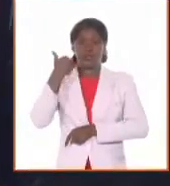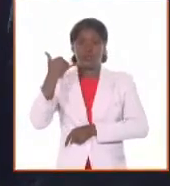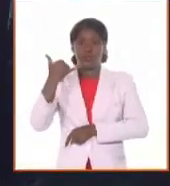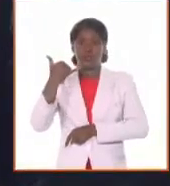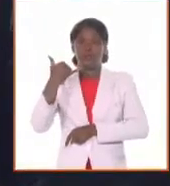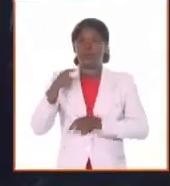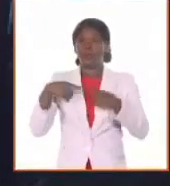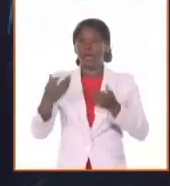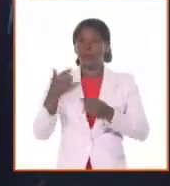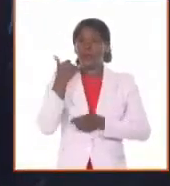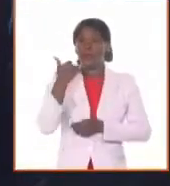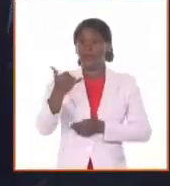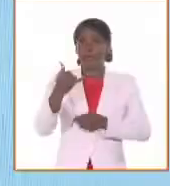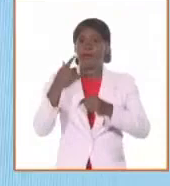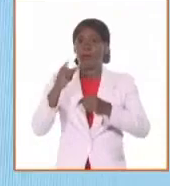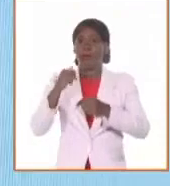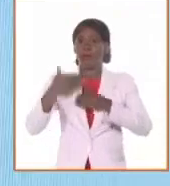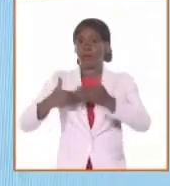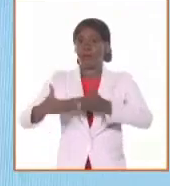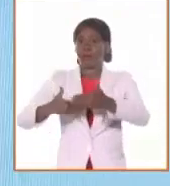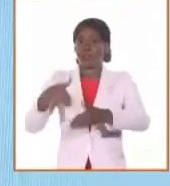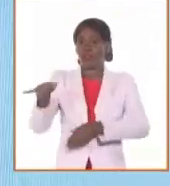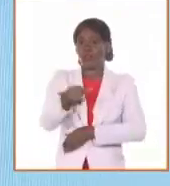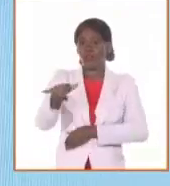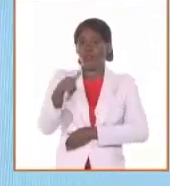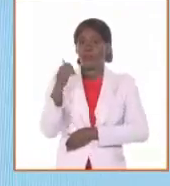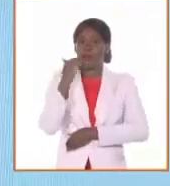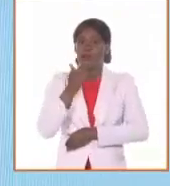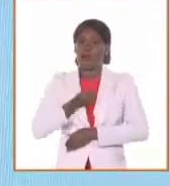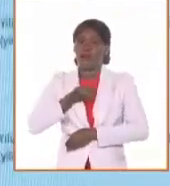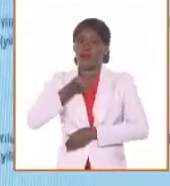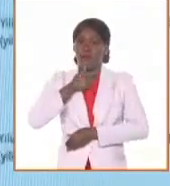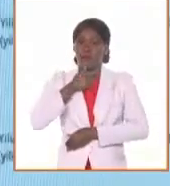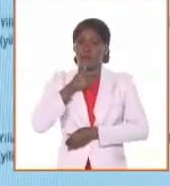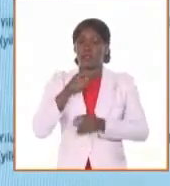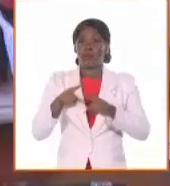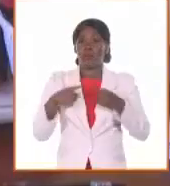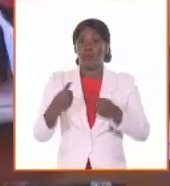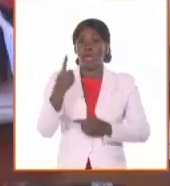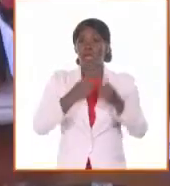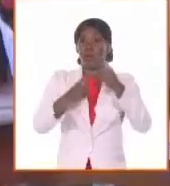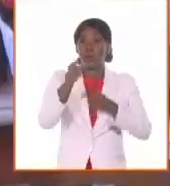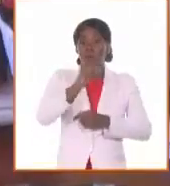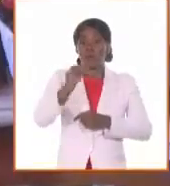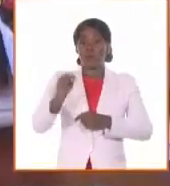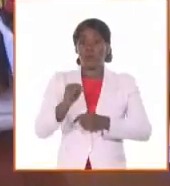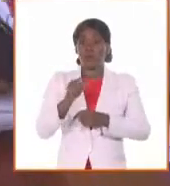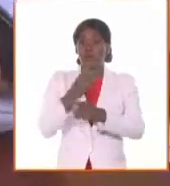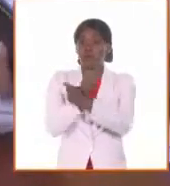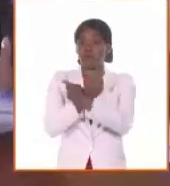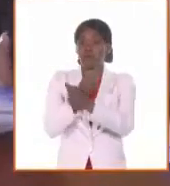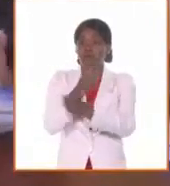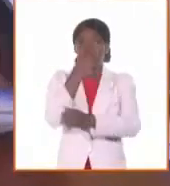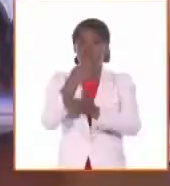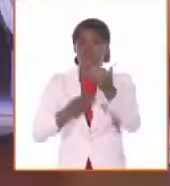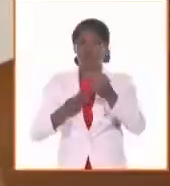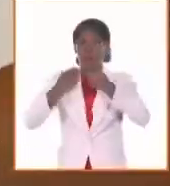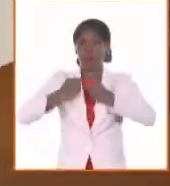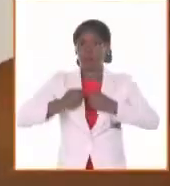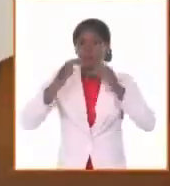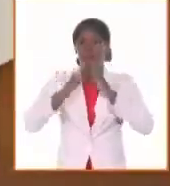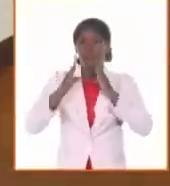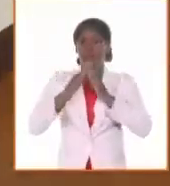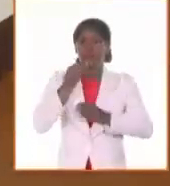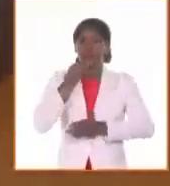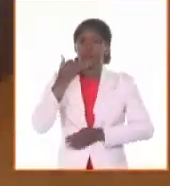72 25 así como la atención de los casos vulnerables de manera diferenciada la calidad en la elaboración